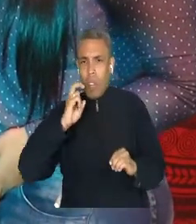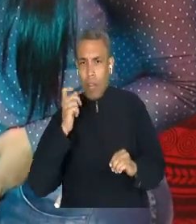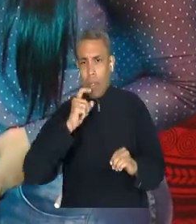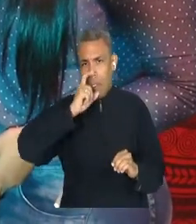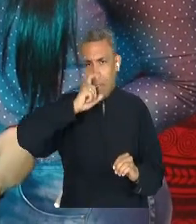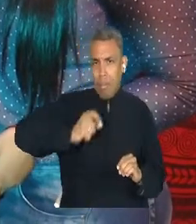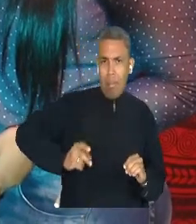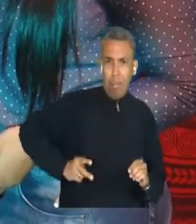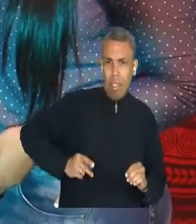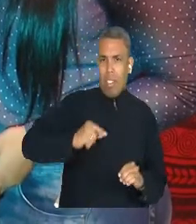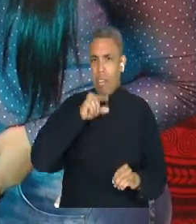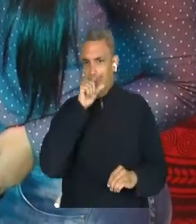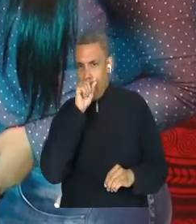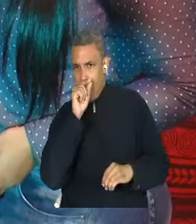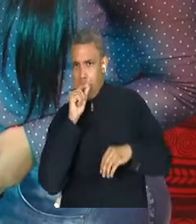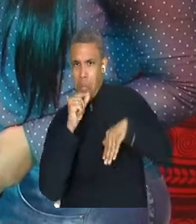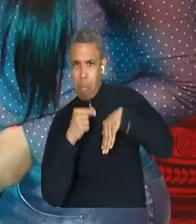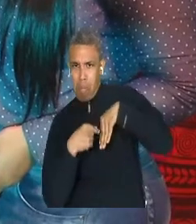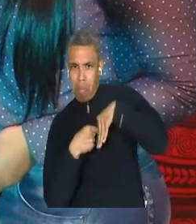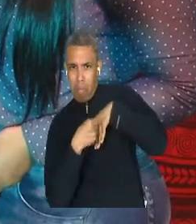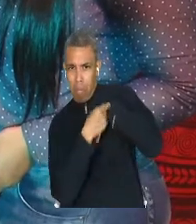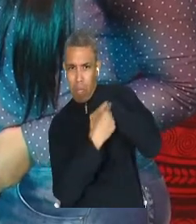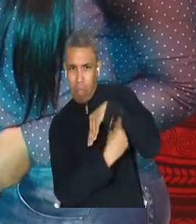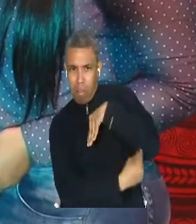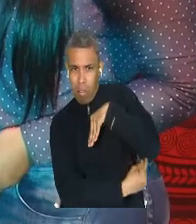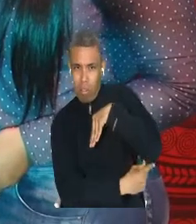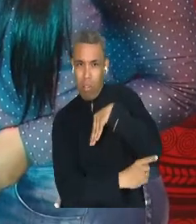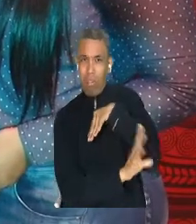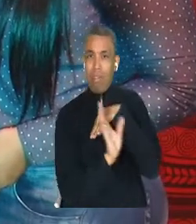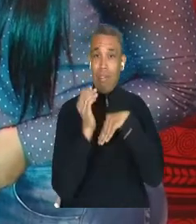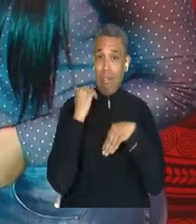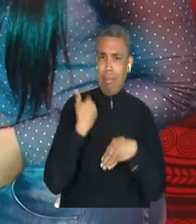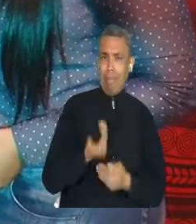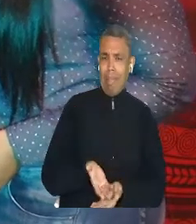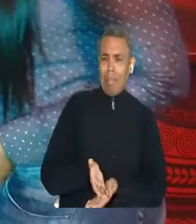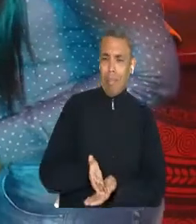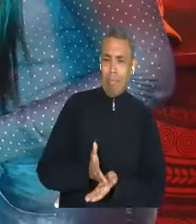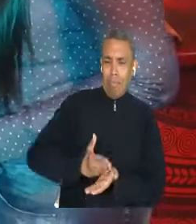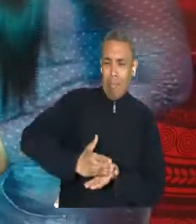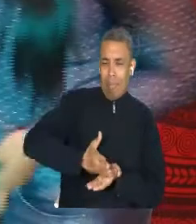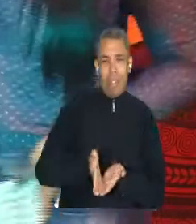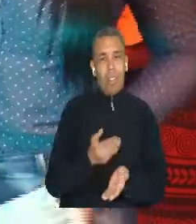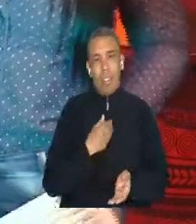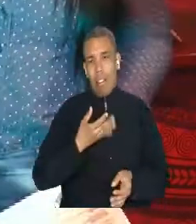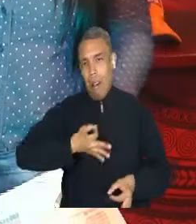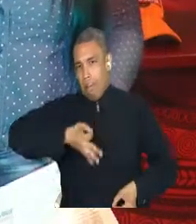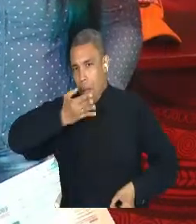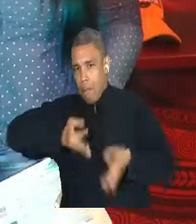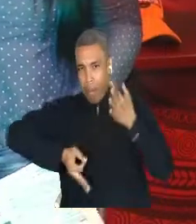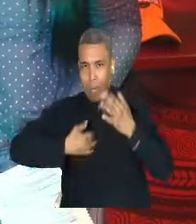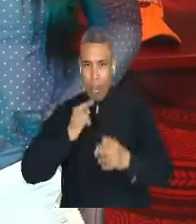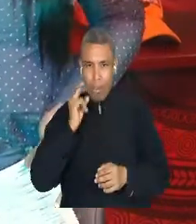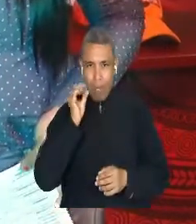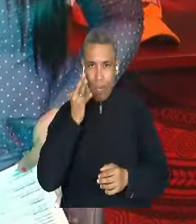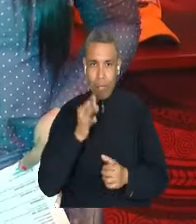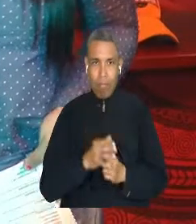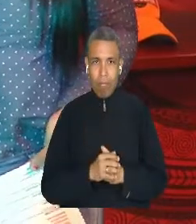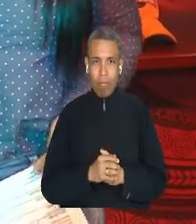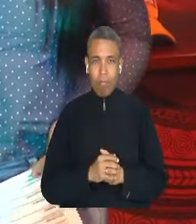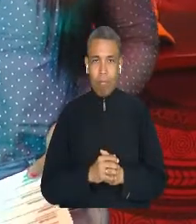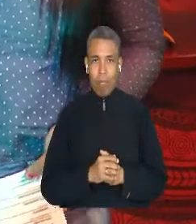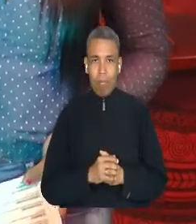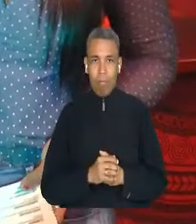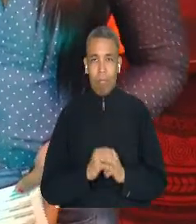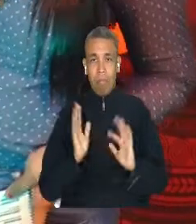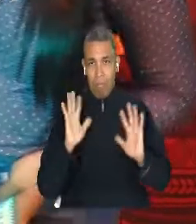hay alitas, cortes de carnes, no, mejor dicho, además esto me dejó con mucha hambre. Bueno, entonces nos vemos en la noche aquí en